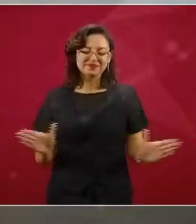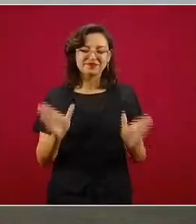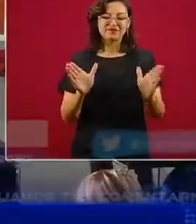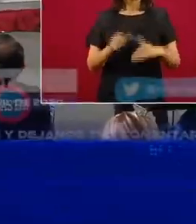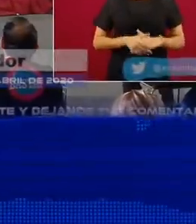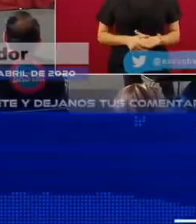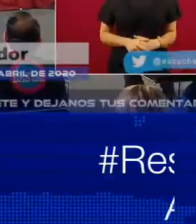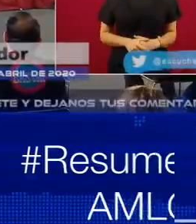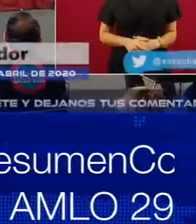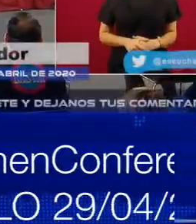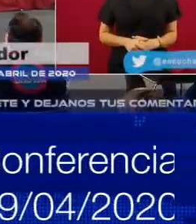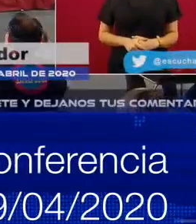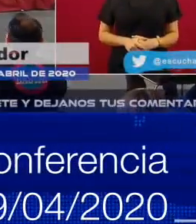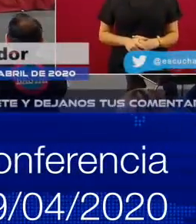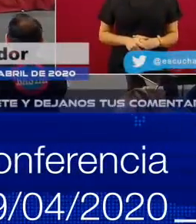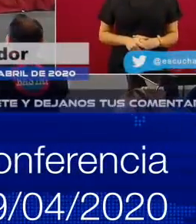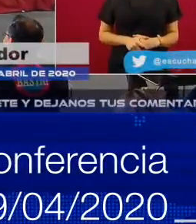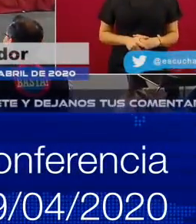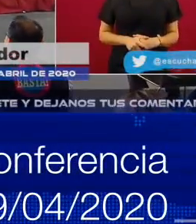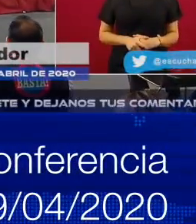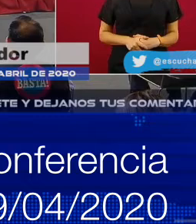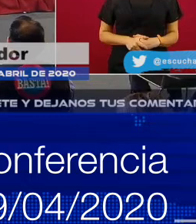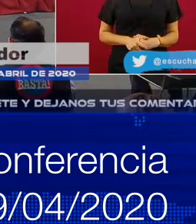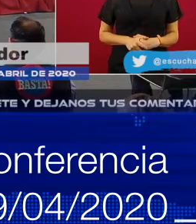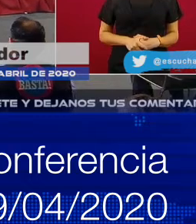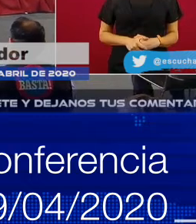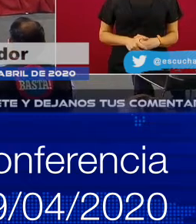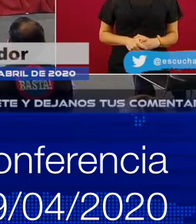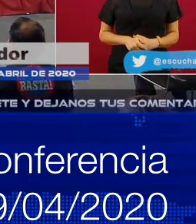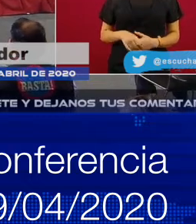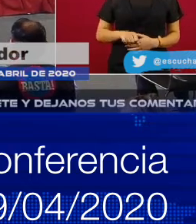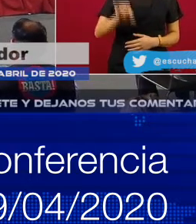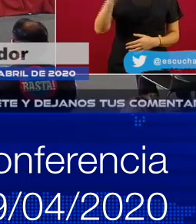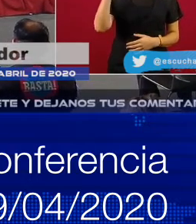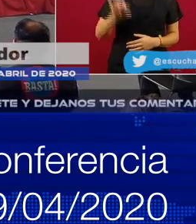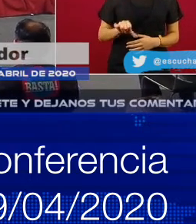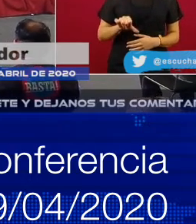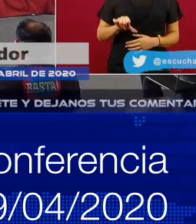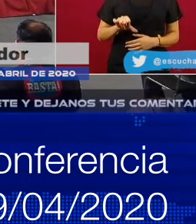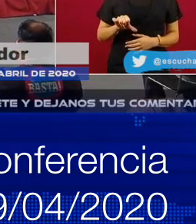¿Qué les parece si el día de hoy